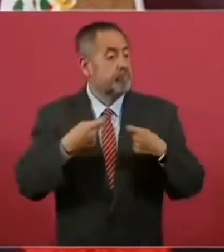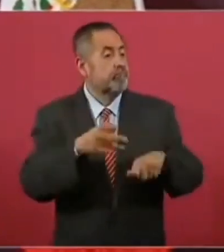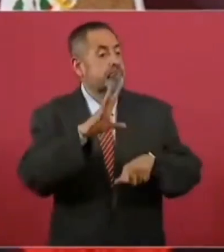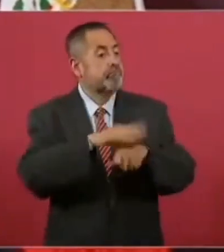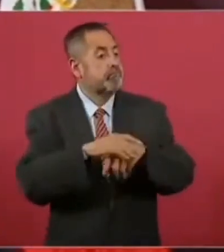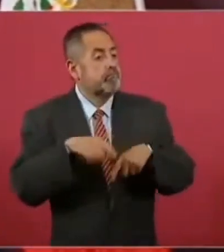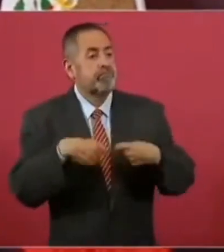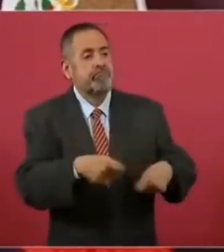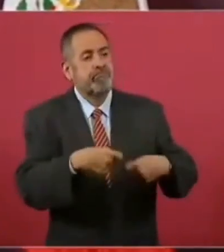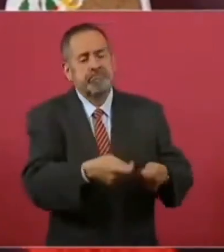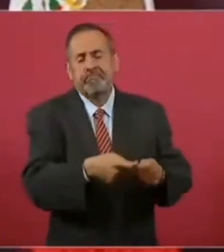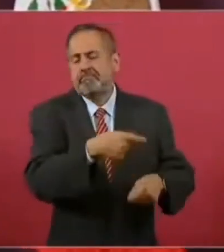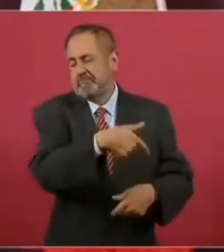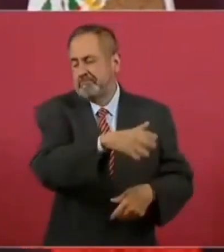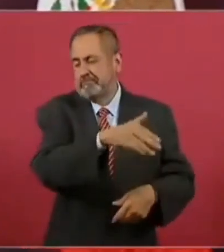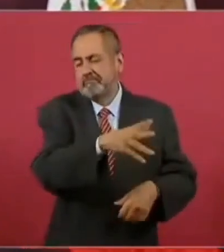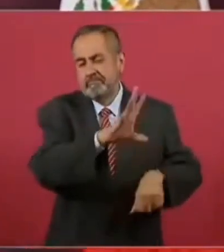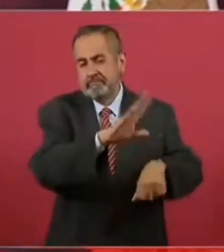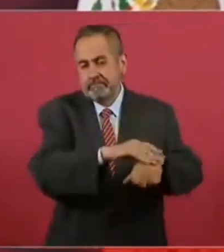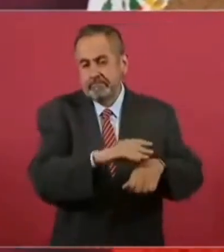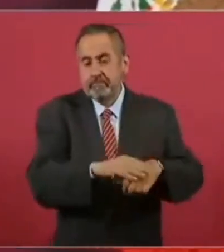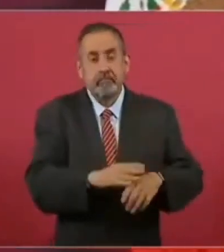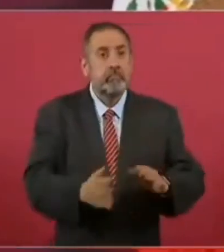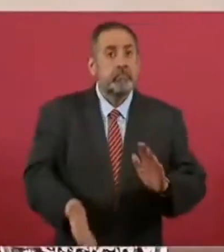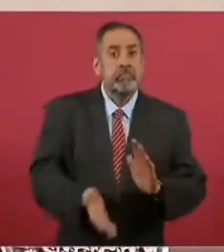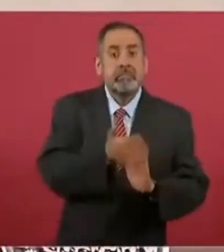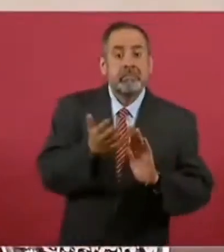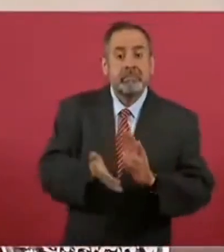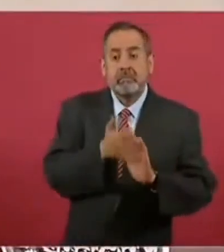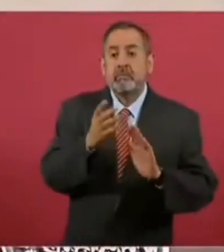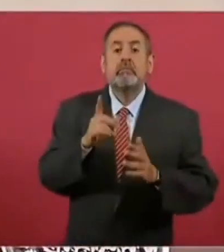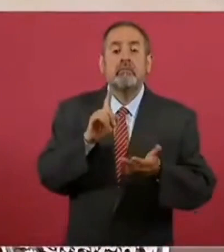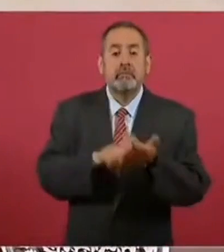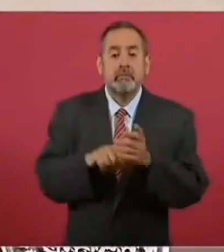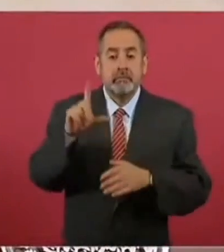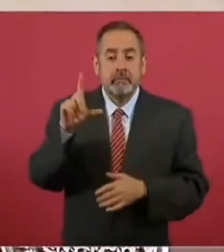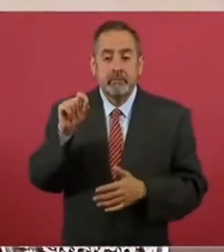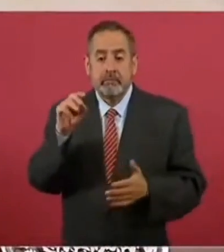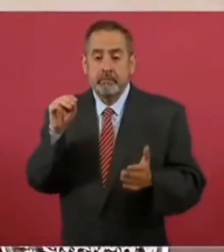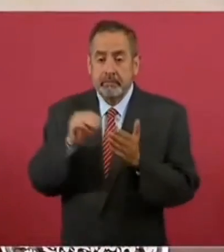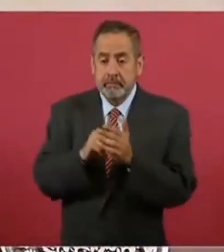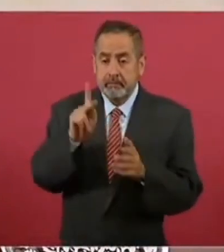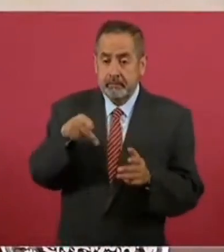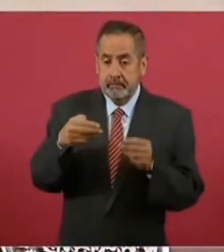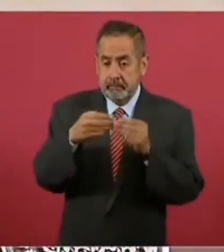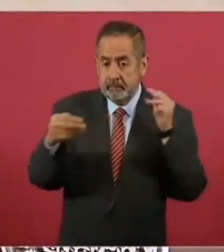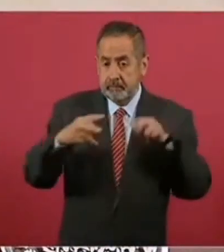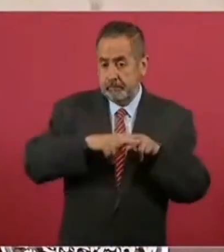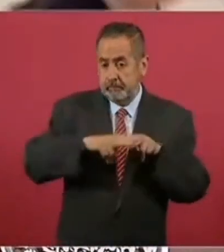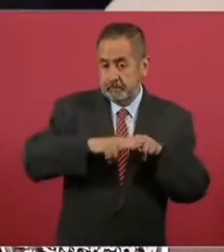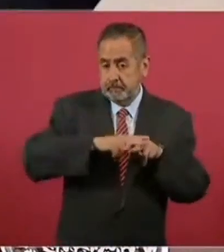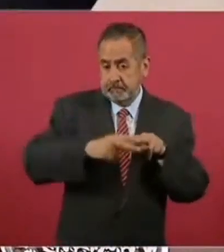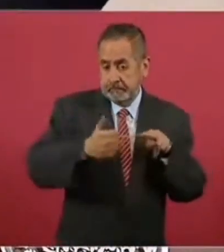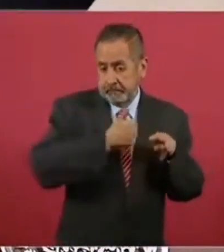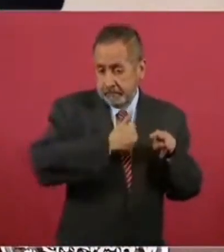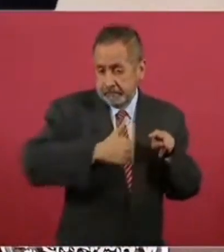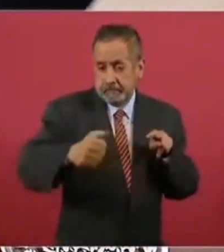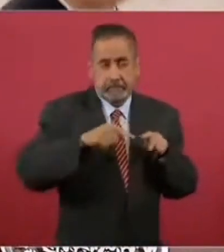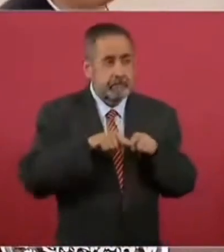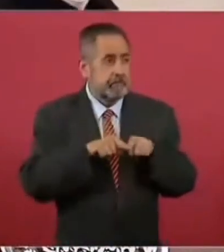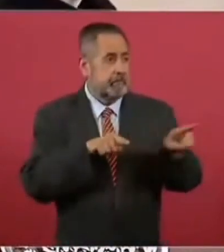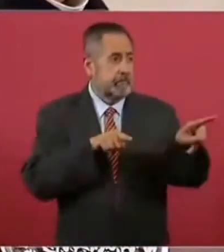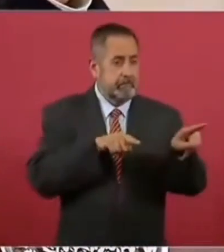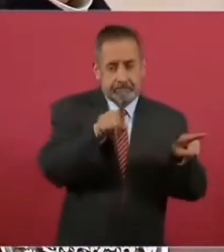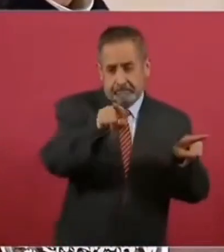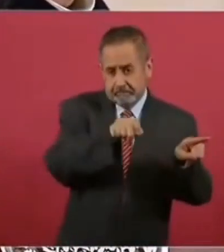se construyeron más de 20,000 kilómetros de vías férreas. Como tardó mucho,